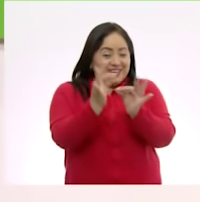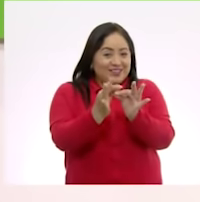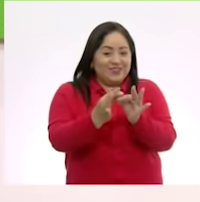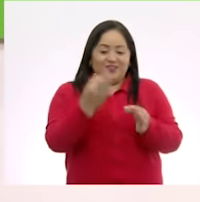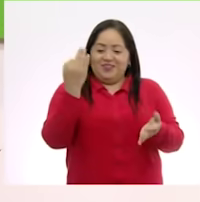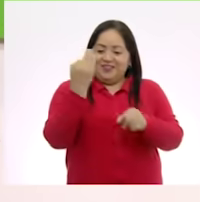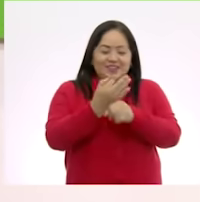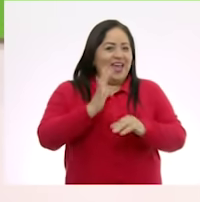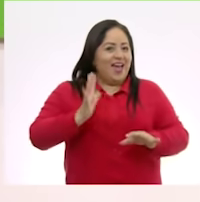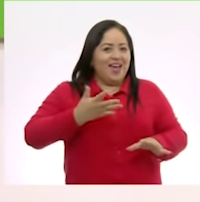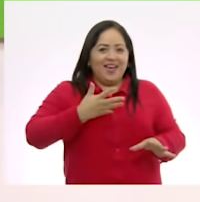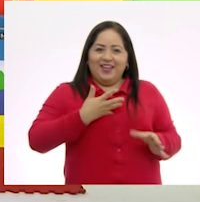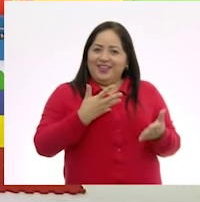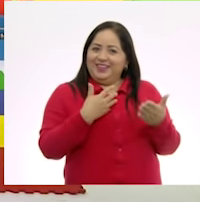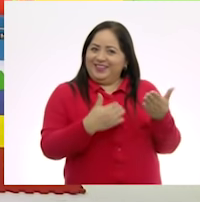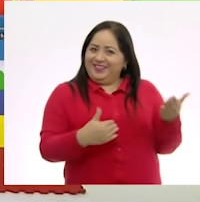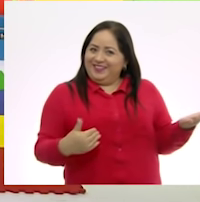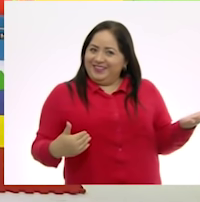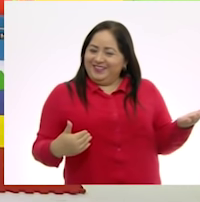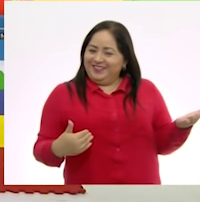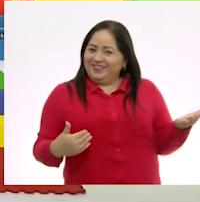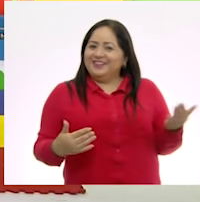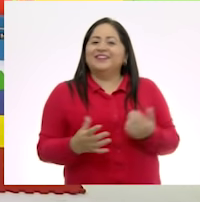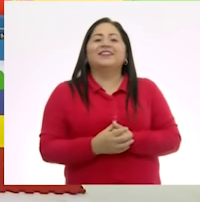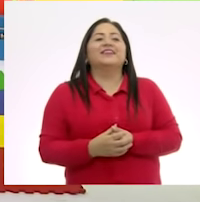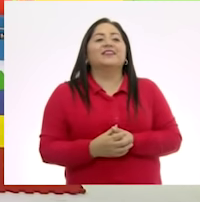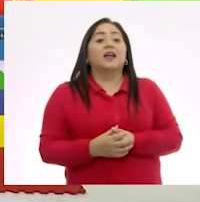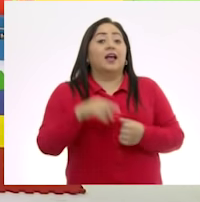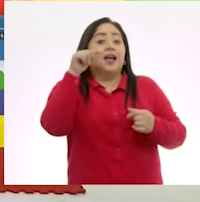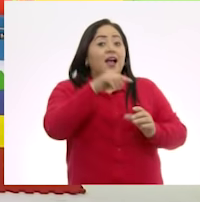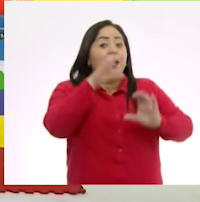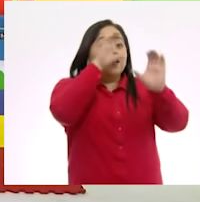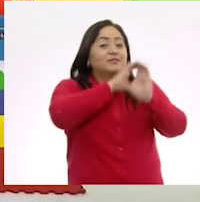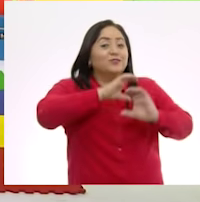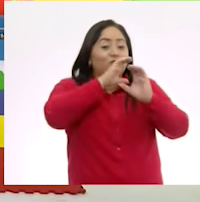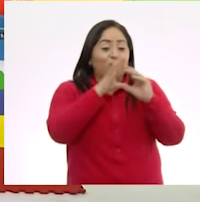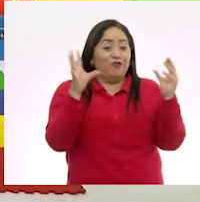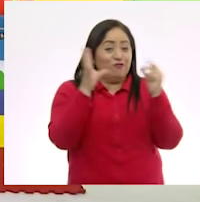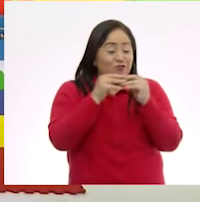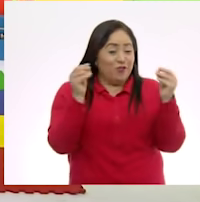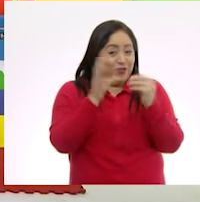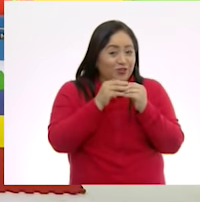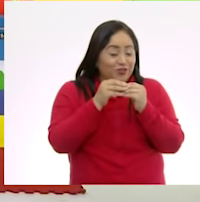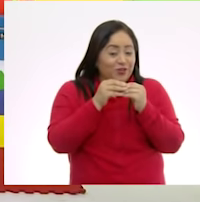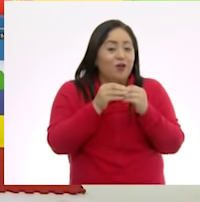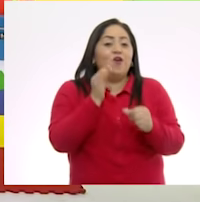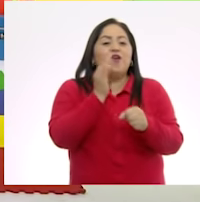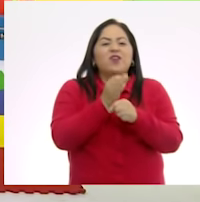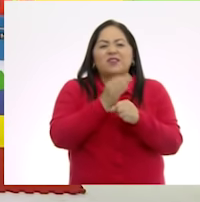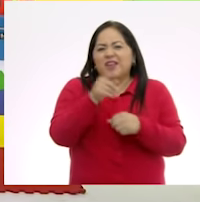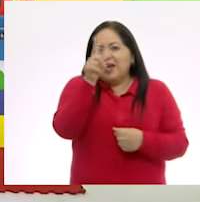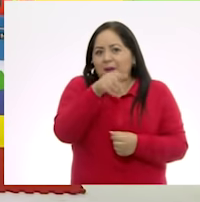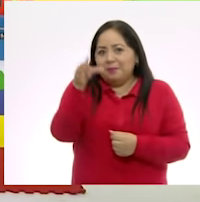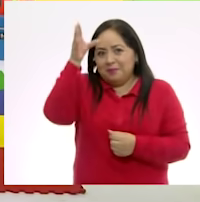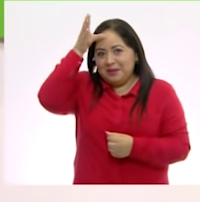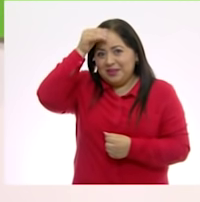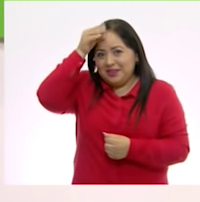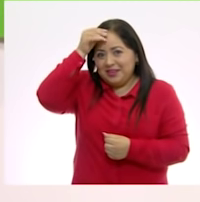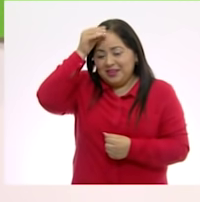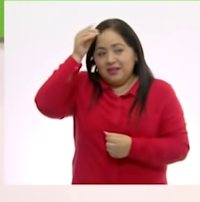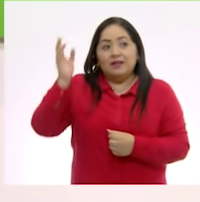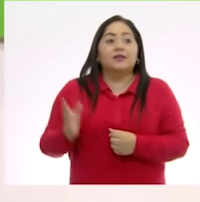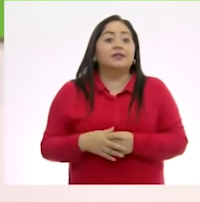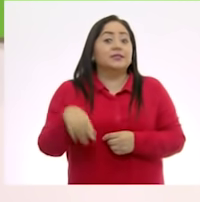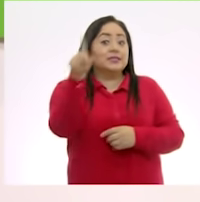¡La tenemos! La canción de las frutas, vamos a aprender. Si